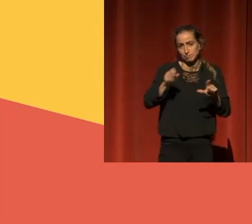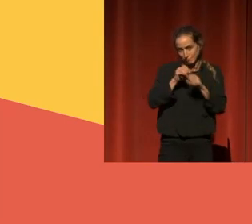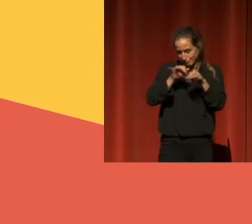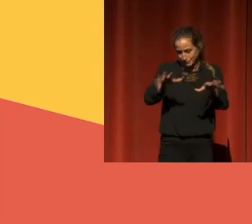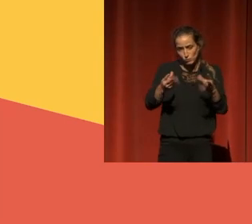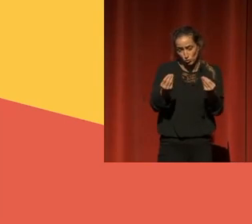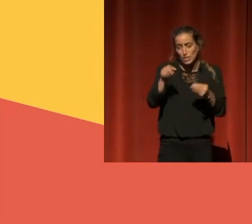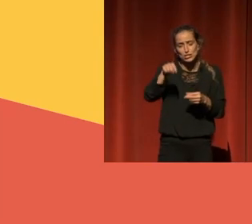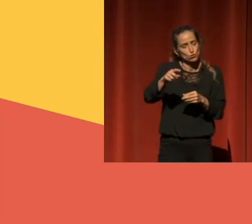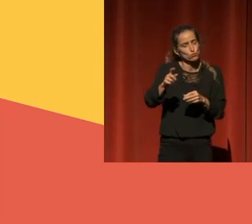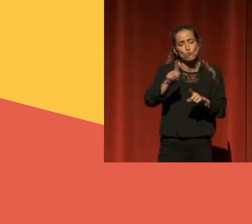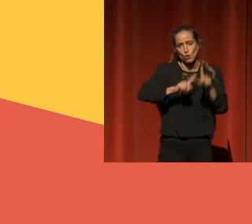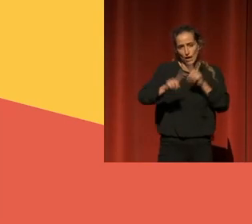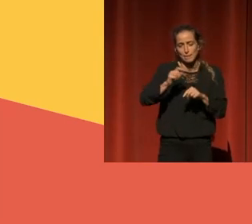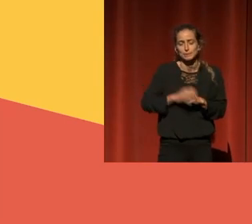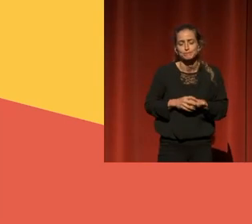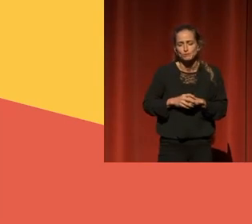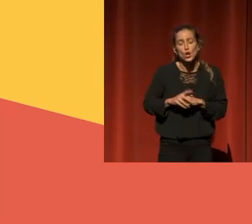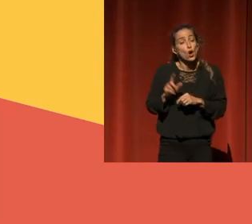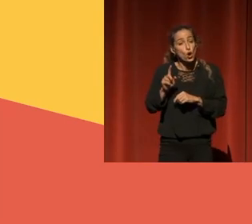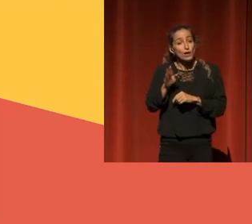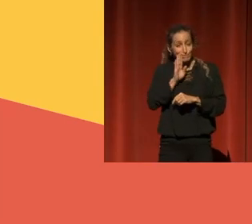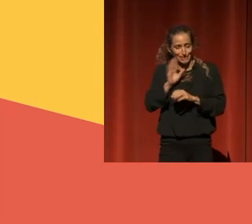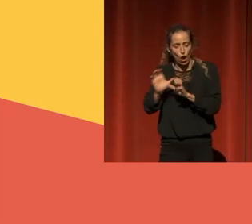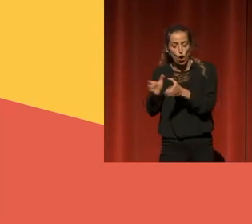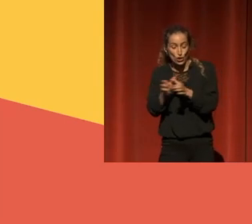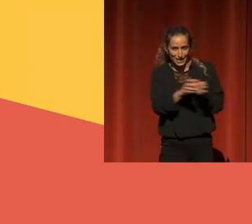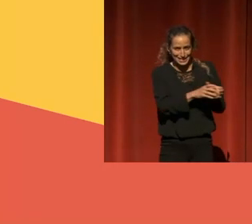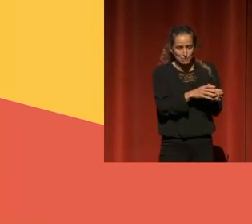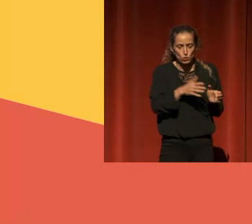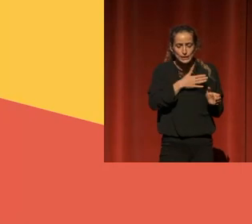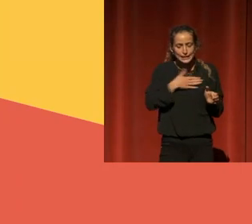eh que decidieron implementar eh